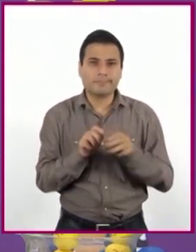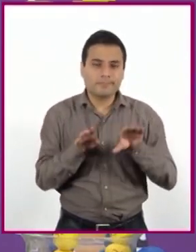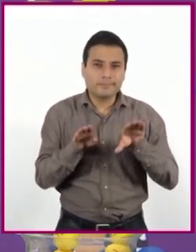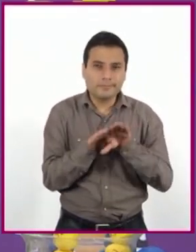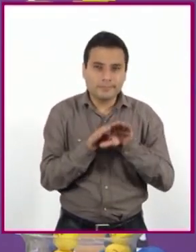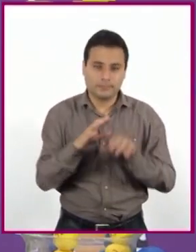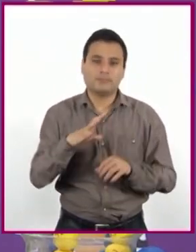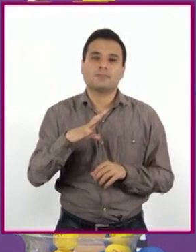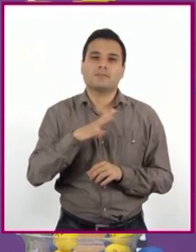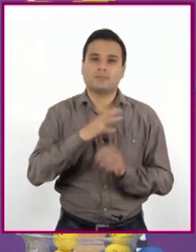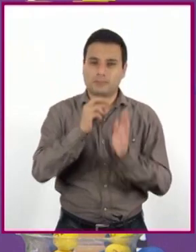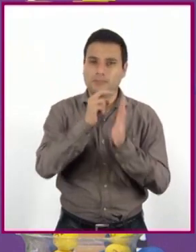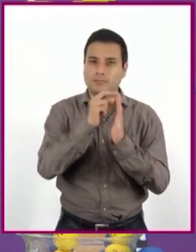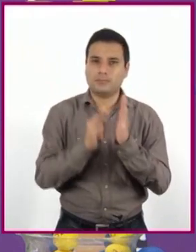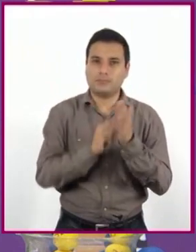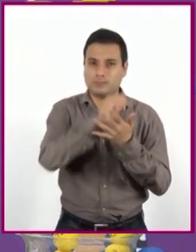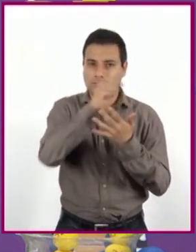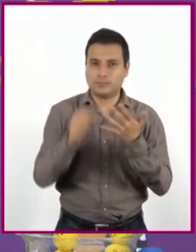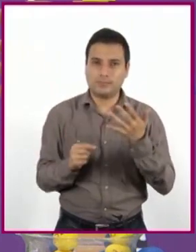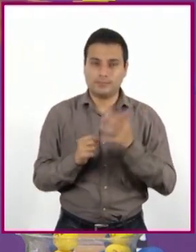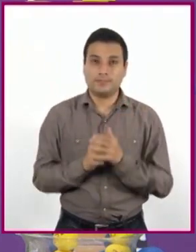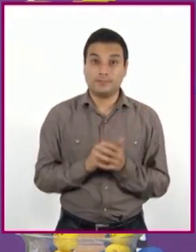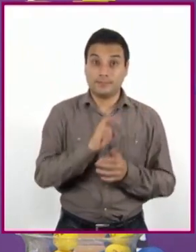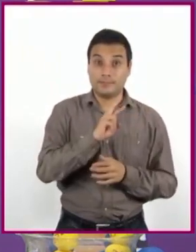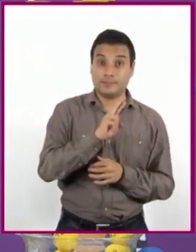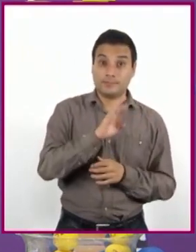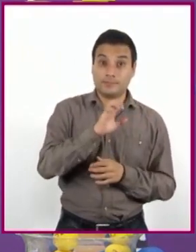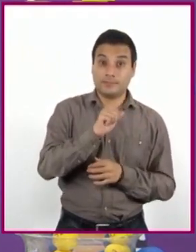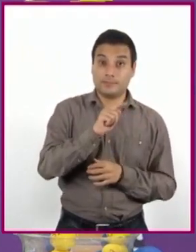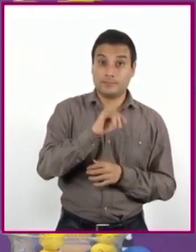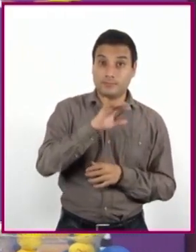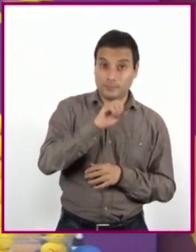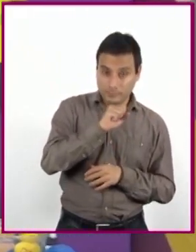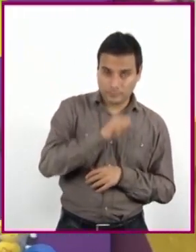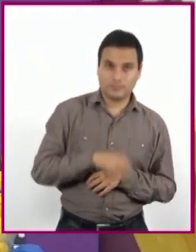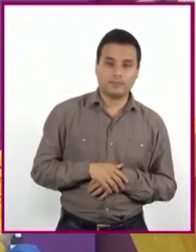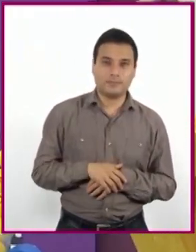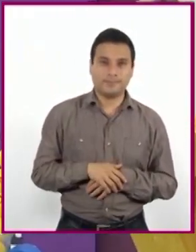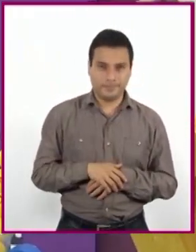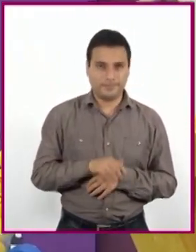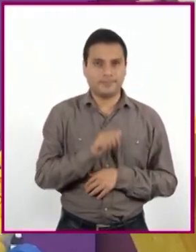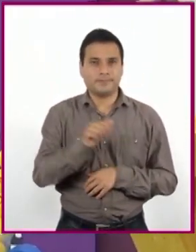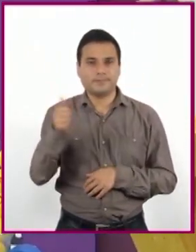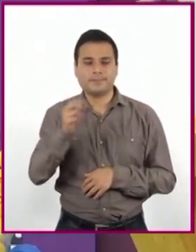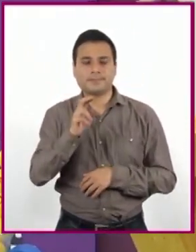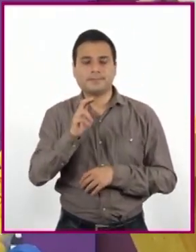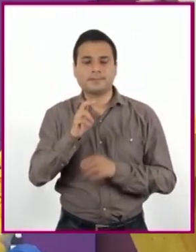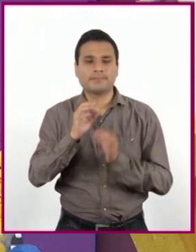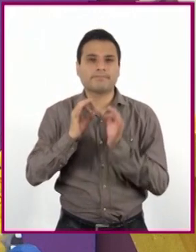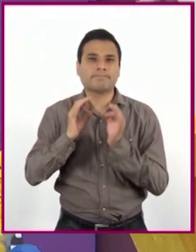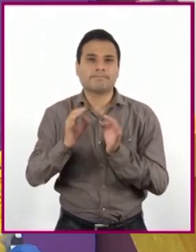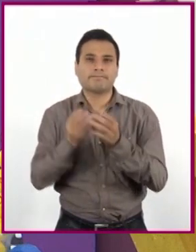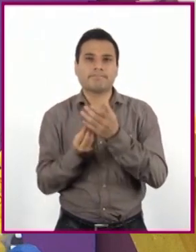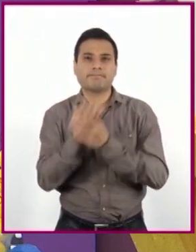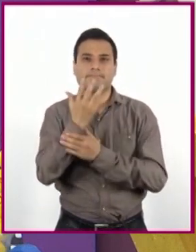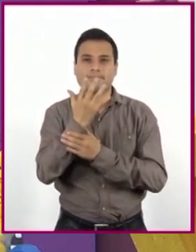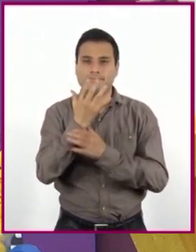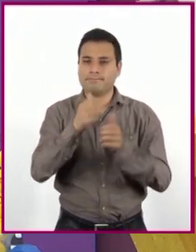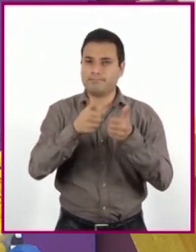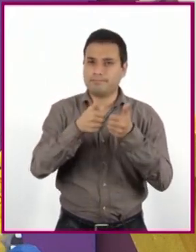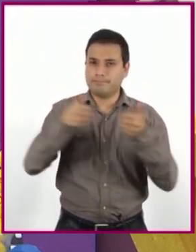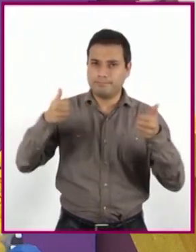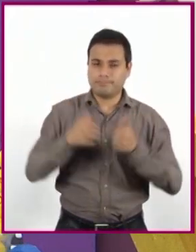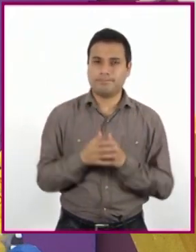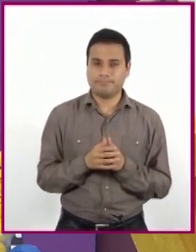Los reactivos se separan con los productos mediante una flecha que indica la dirección de la reacción. Los reactivos